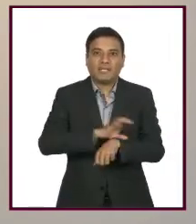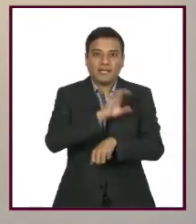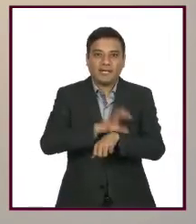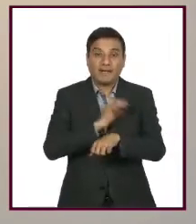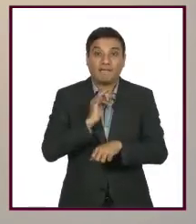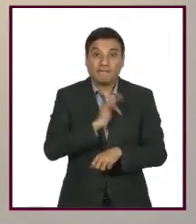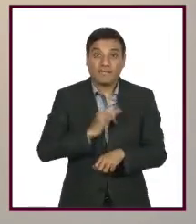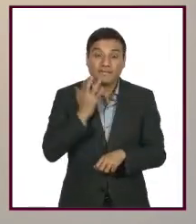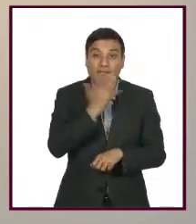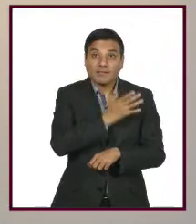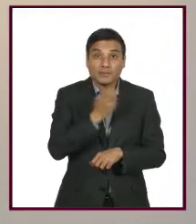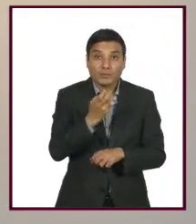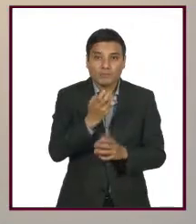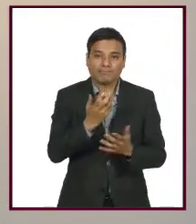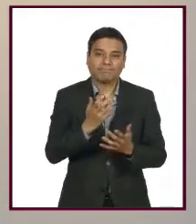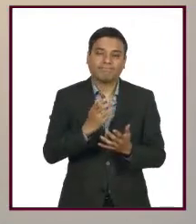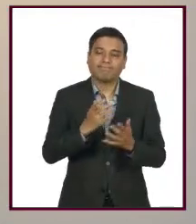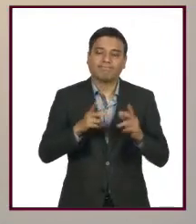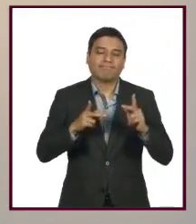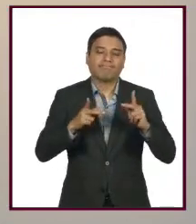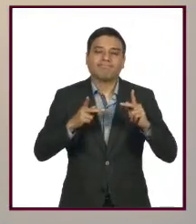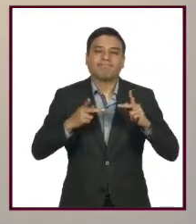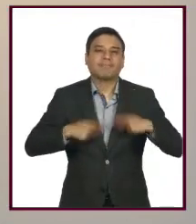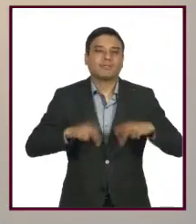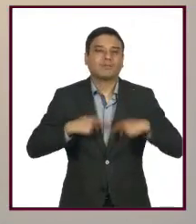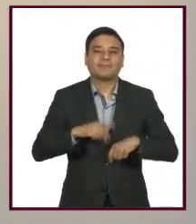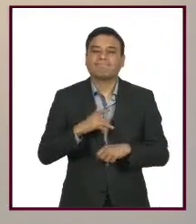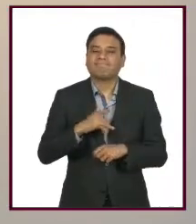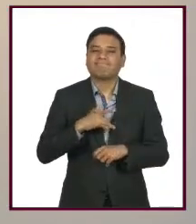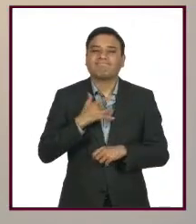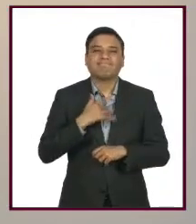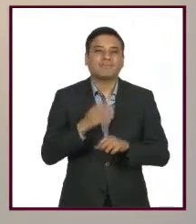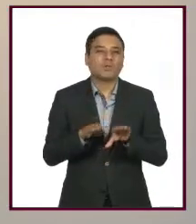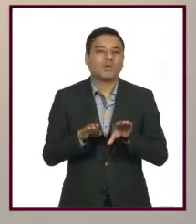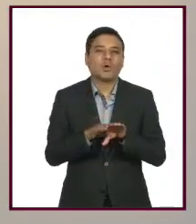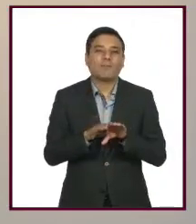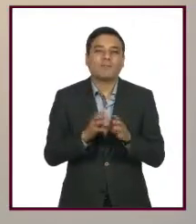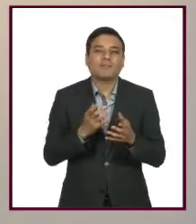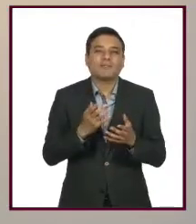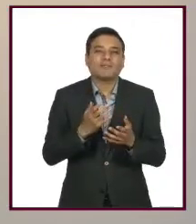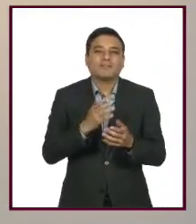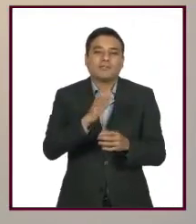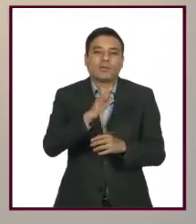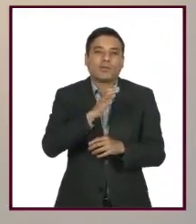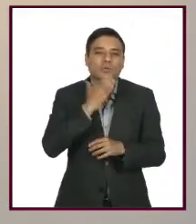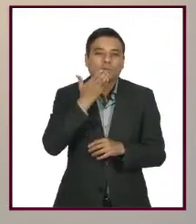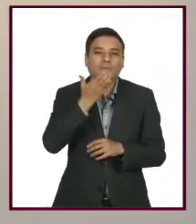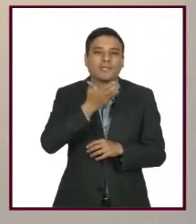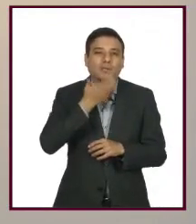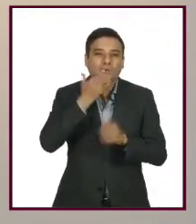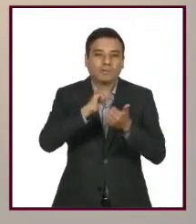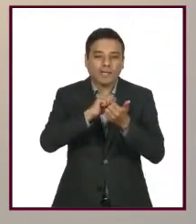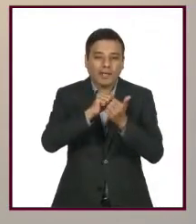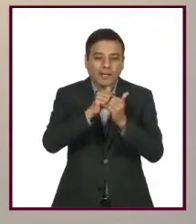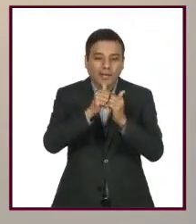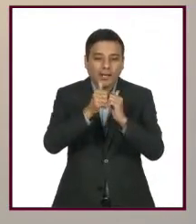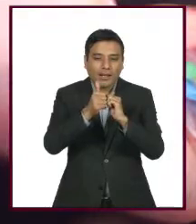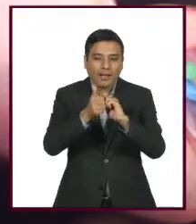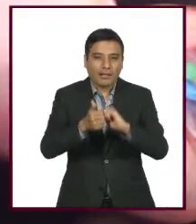a quien la consume pues le genere claro, una tolerancia y que posteriormente genere una dependencia y otros